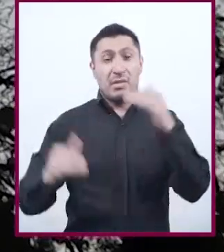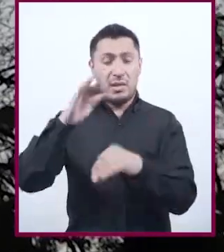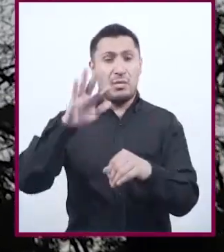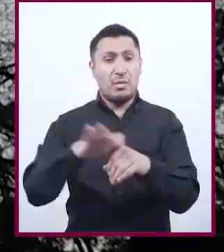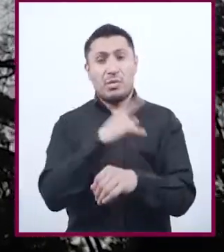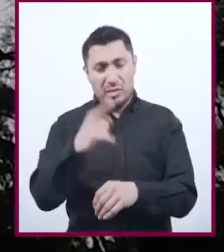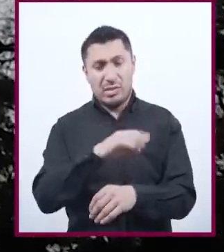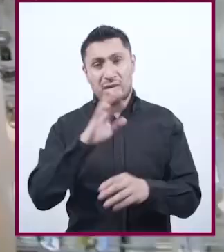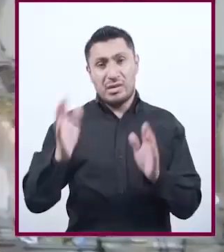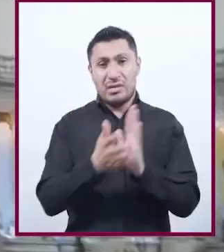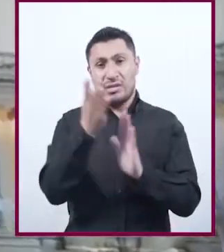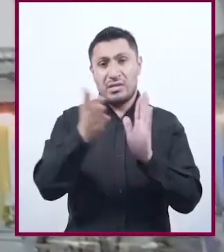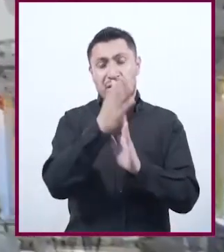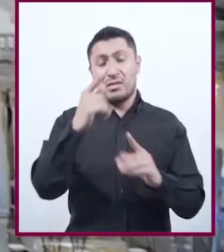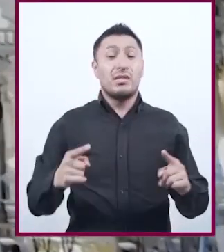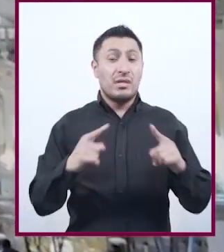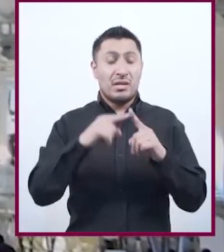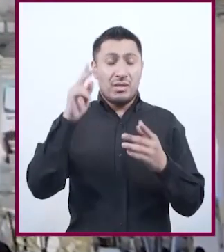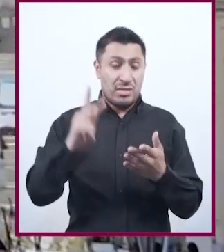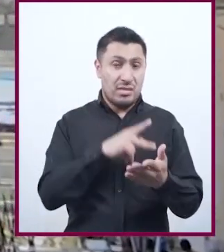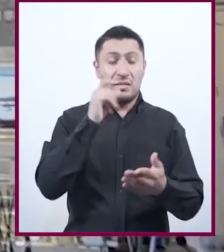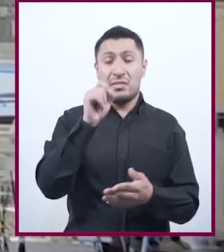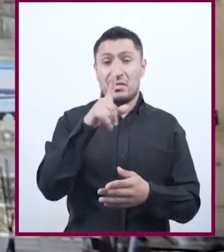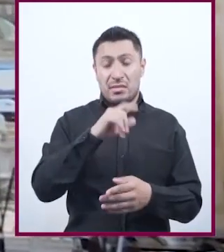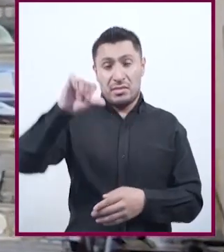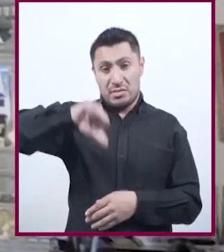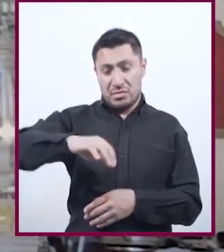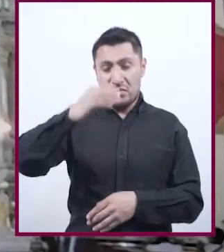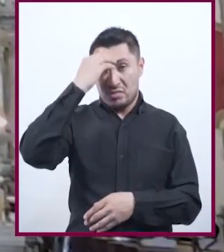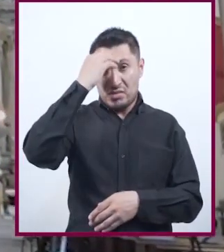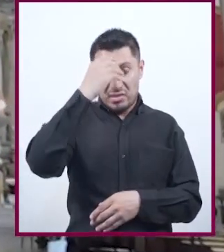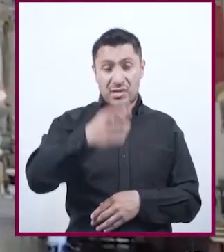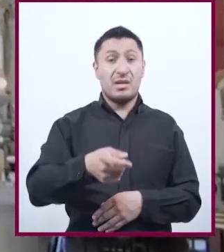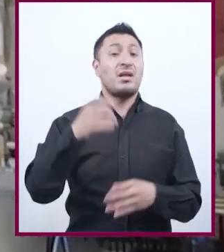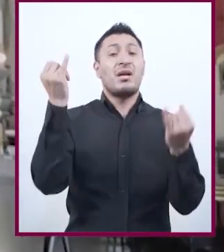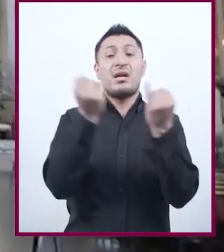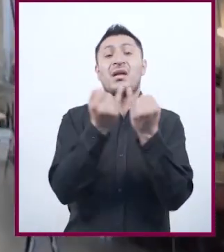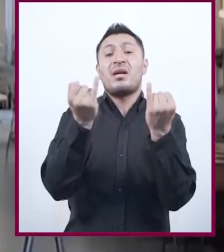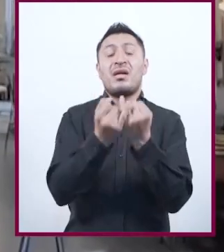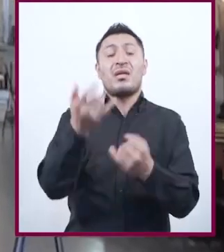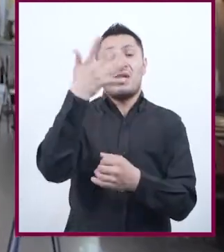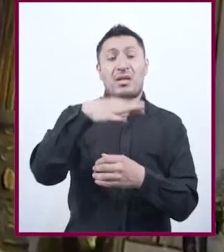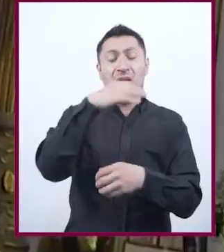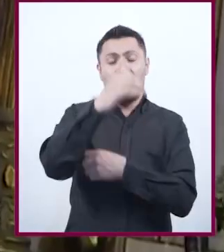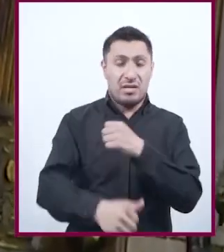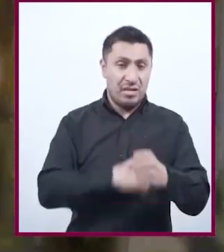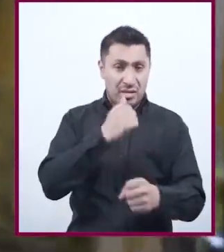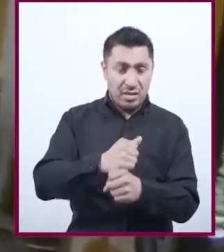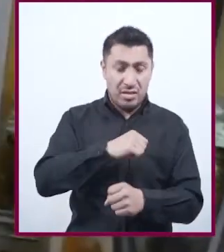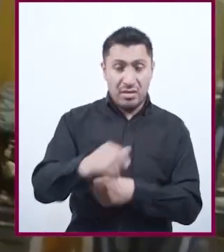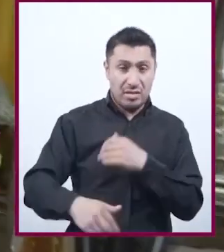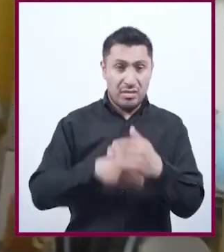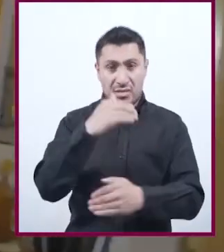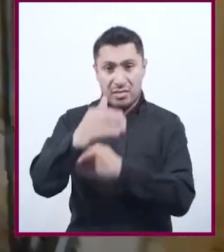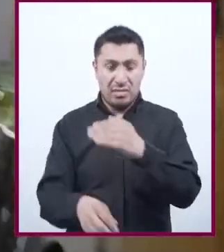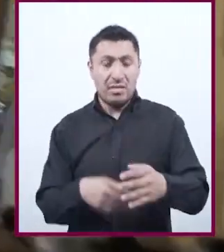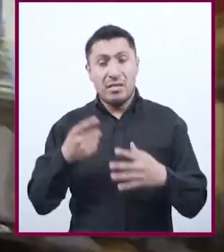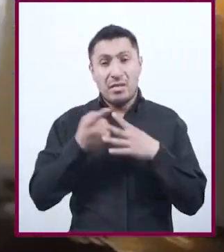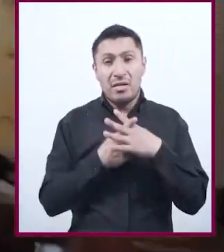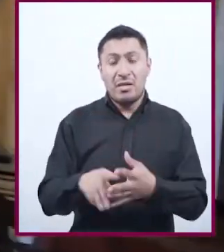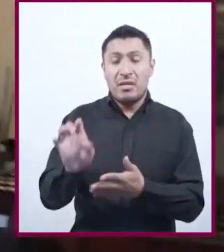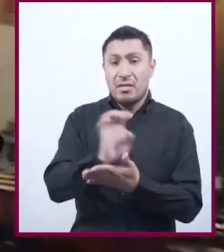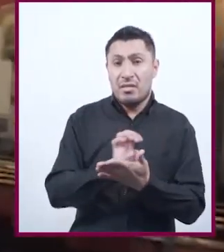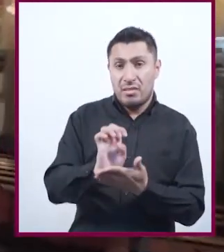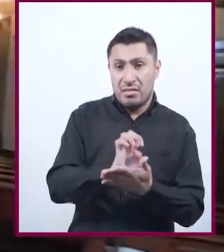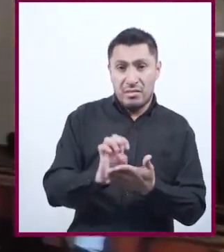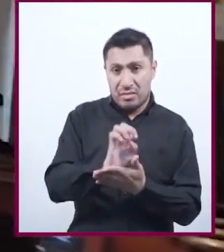superaron. Porque no solo reconstruyeron la iglesia, que es la que hoy conocemos, sino que también, 10 años más tarde, empezaron